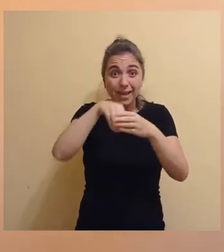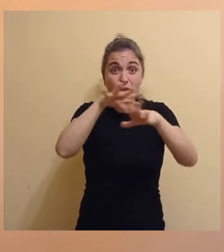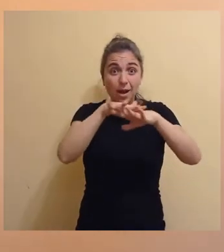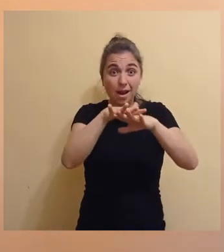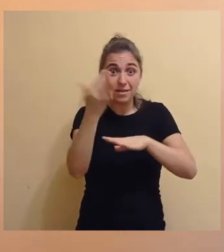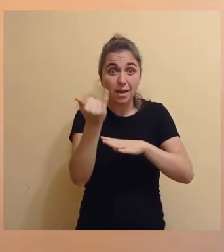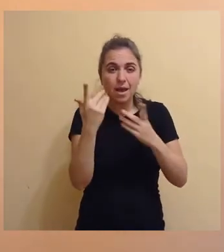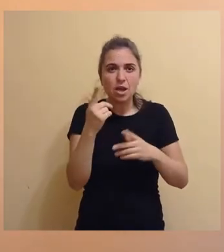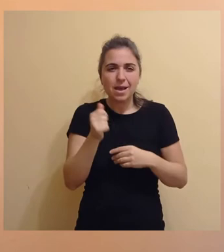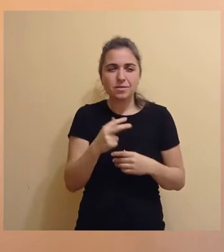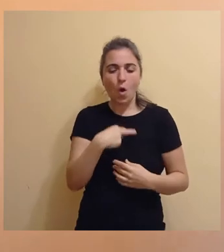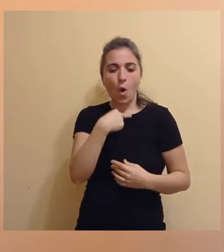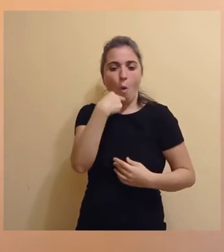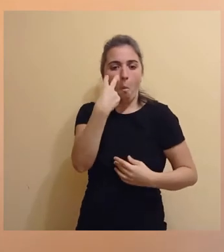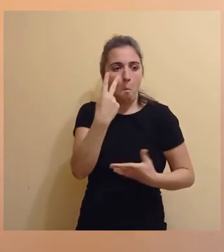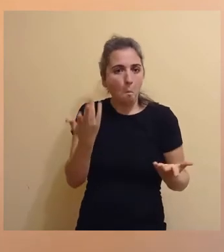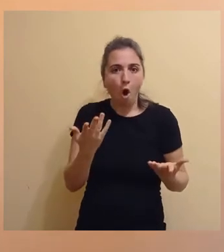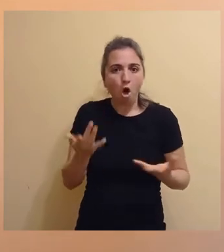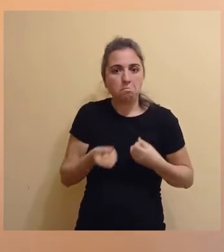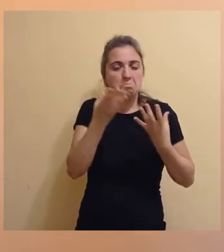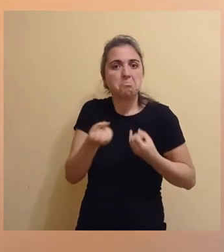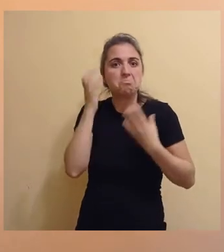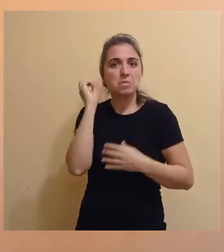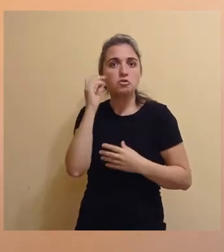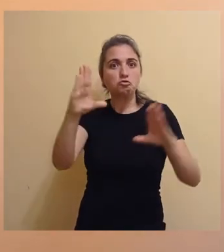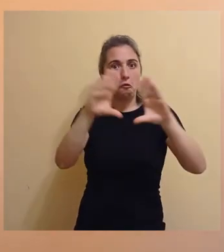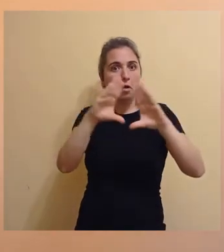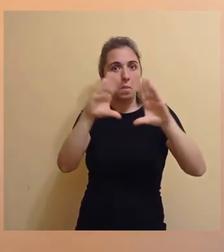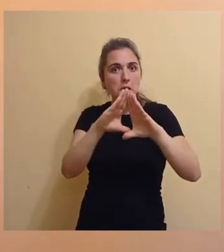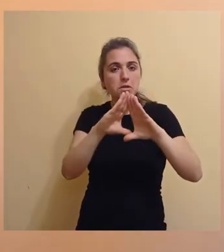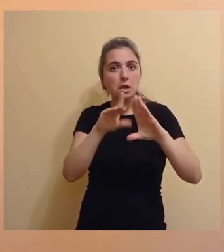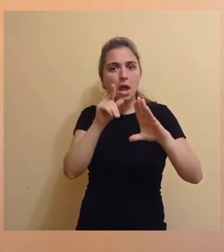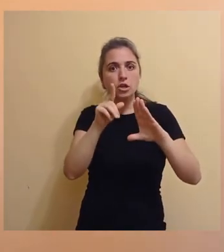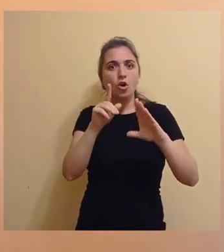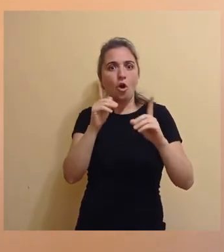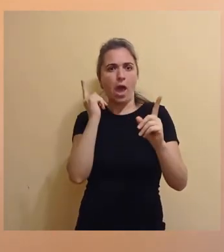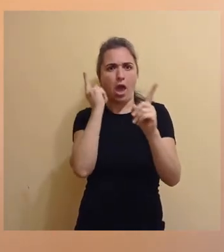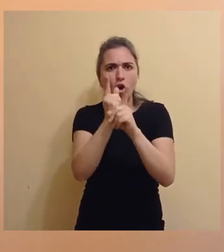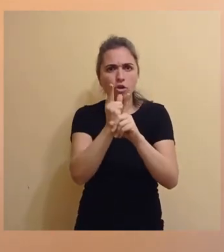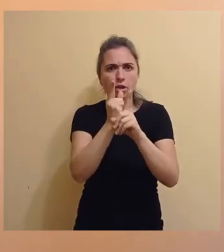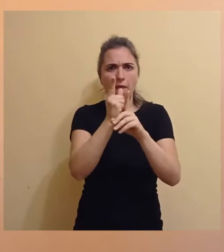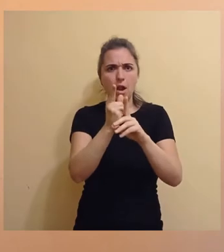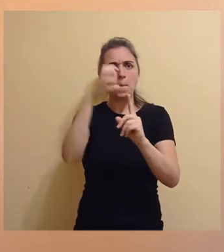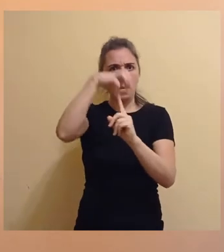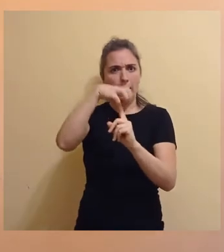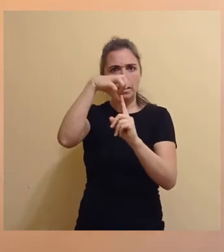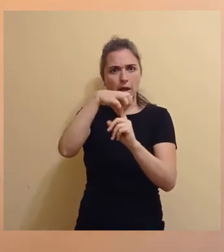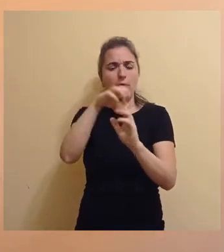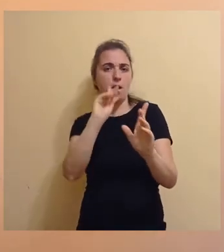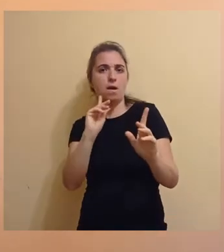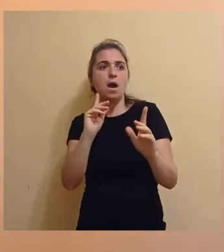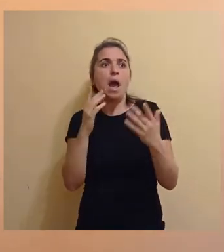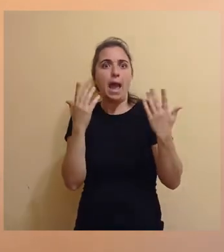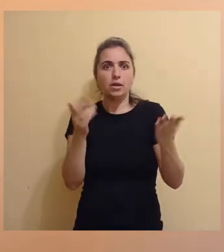todo está online, ¿no? Que alzan la voz con discursos feministas, con discursos que están absolutamente en contra